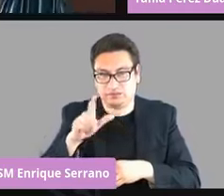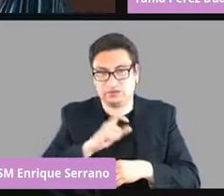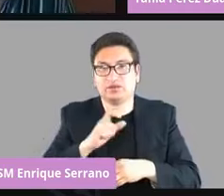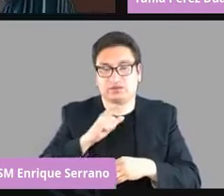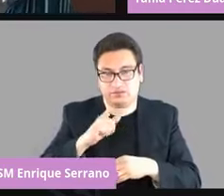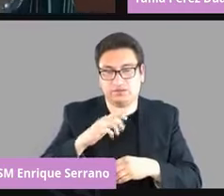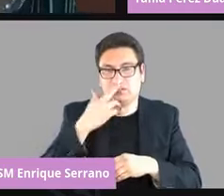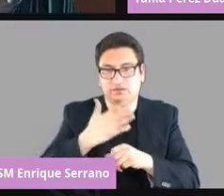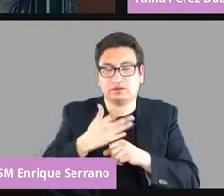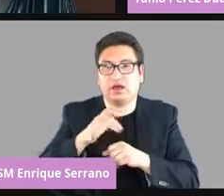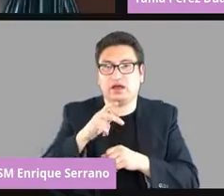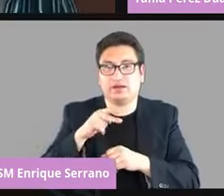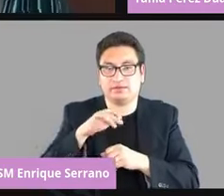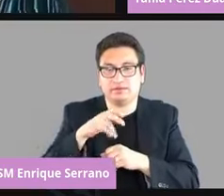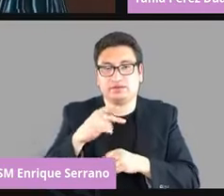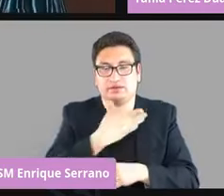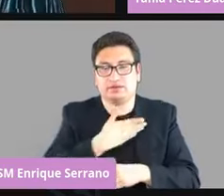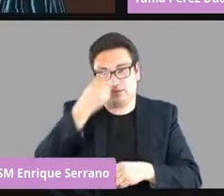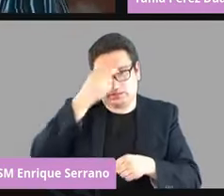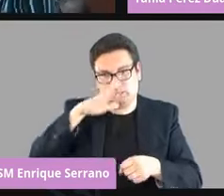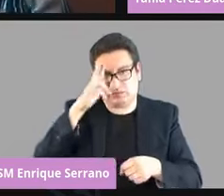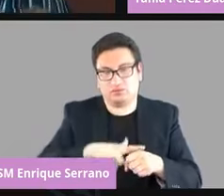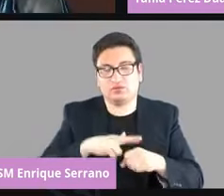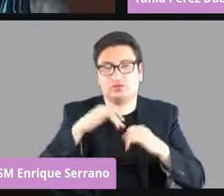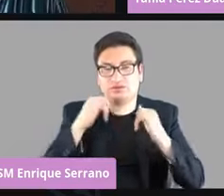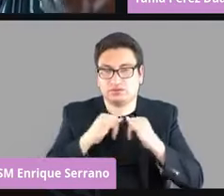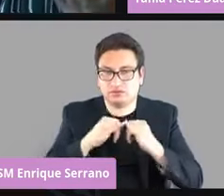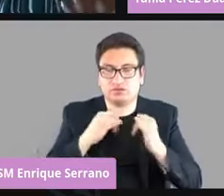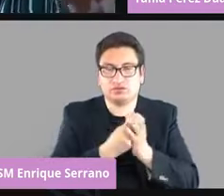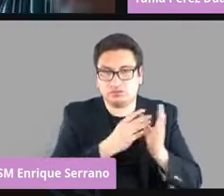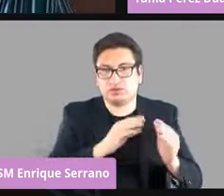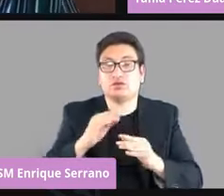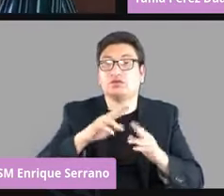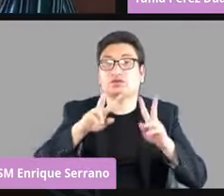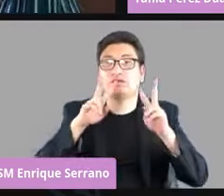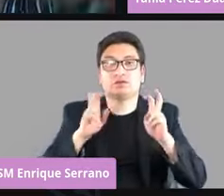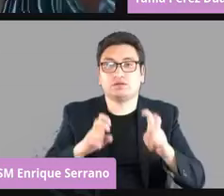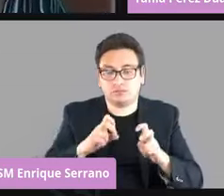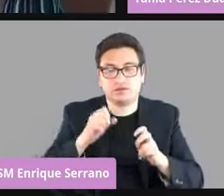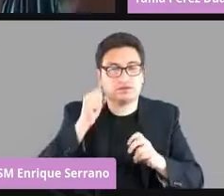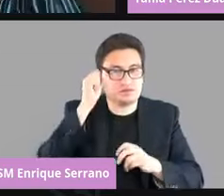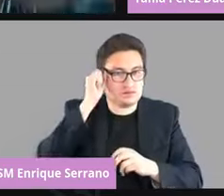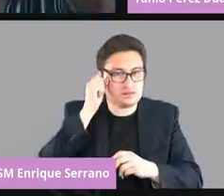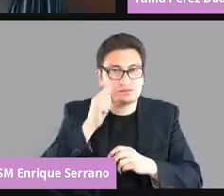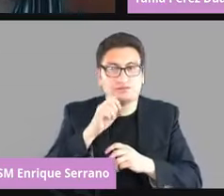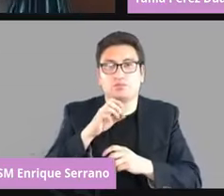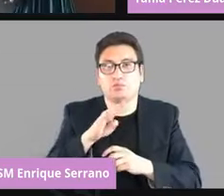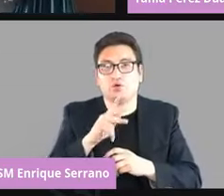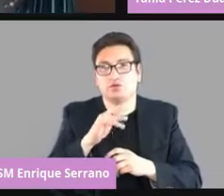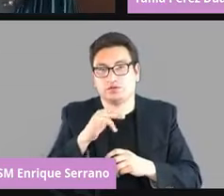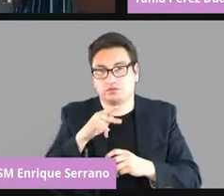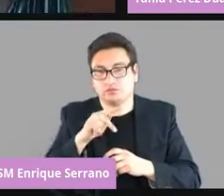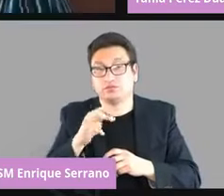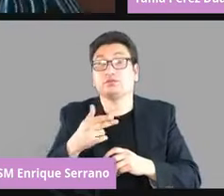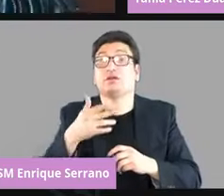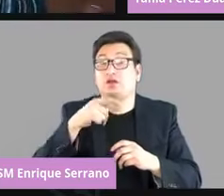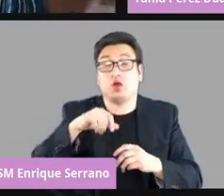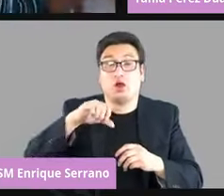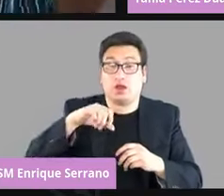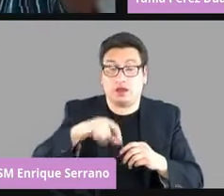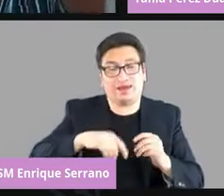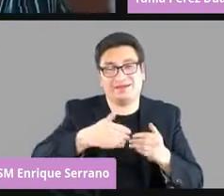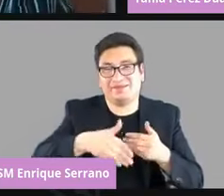Anabel Arellano Mendoza, directora del Instituto de Formación y Capacitación, estaremos hablando del síndrome de burnout. Bueno, que este mes le vamos a pegar con todo a